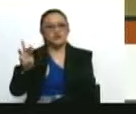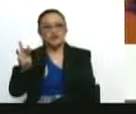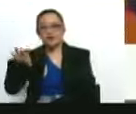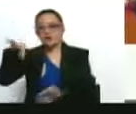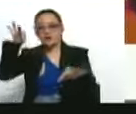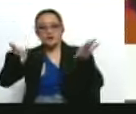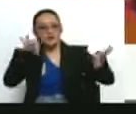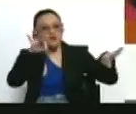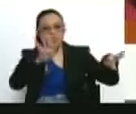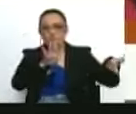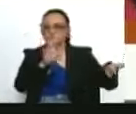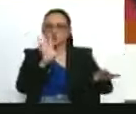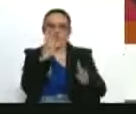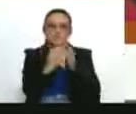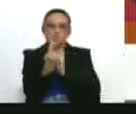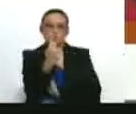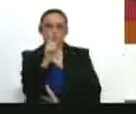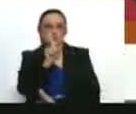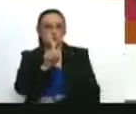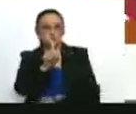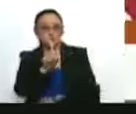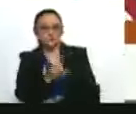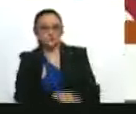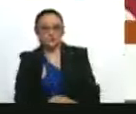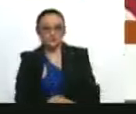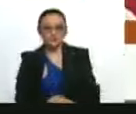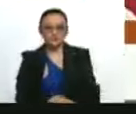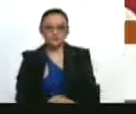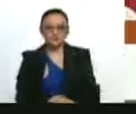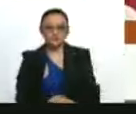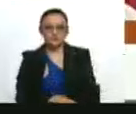tres, ni cuatro. Un solo candidato.